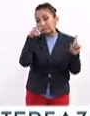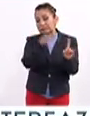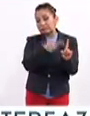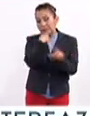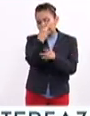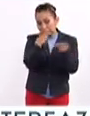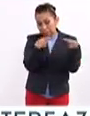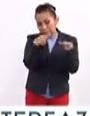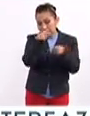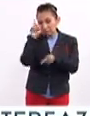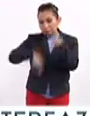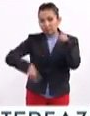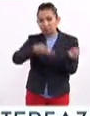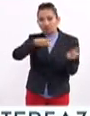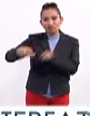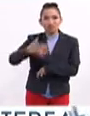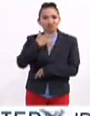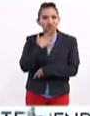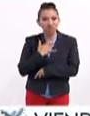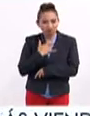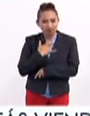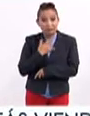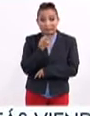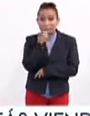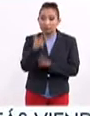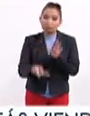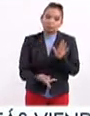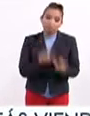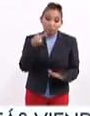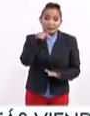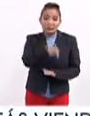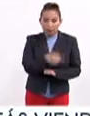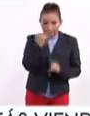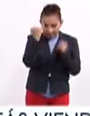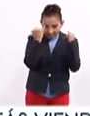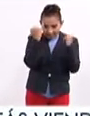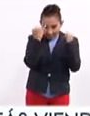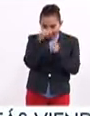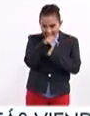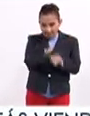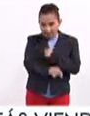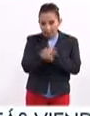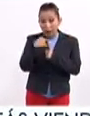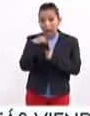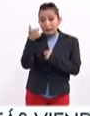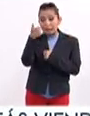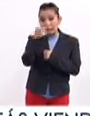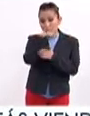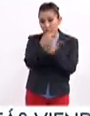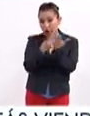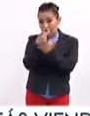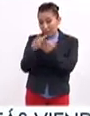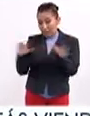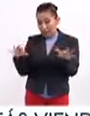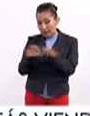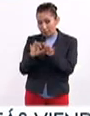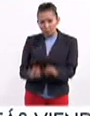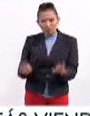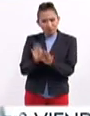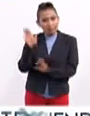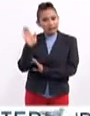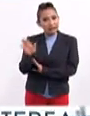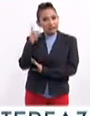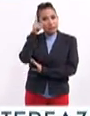plan para combatir el robo de combustible. Reiteró que en esta estrategia hay 6 programas sociales que forman parte